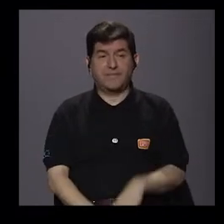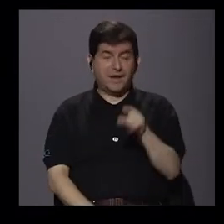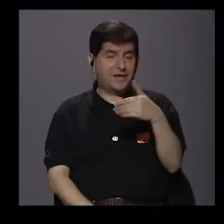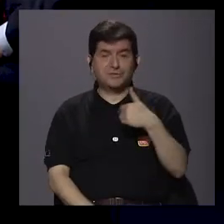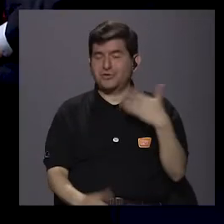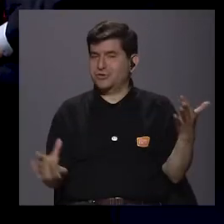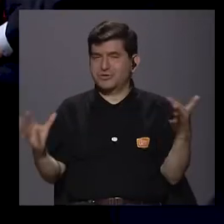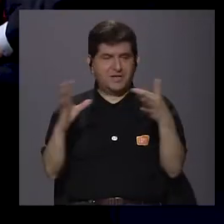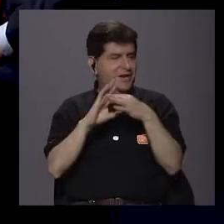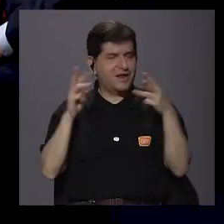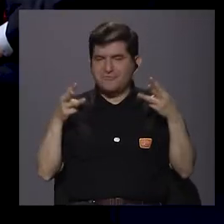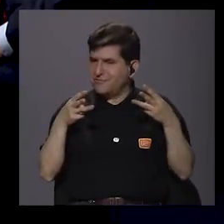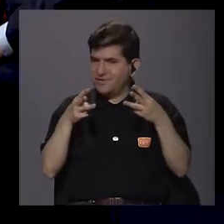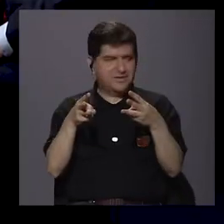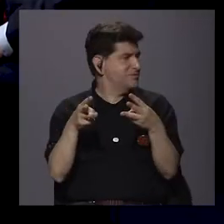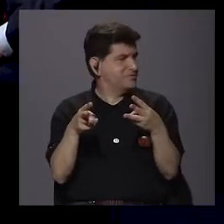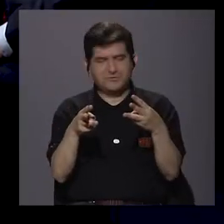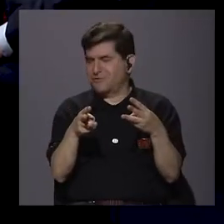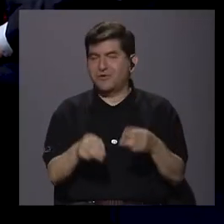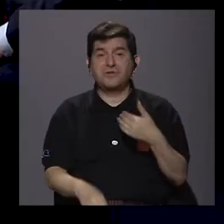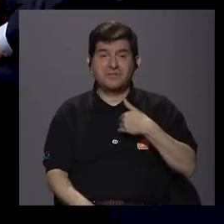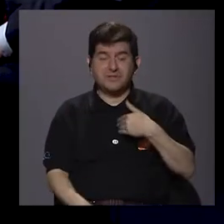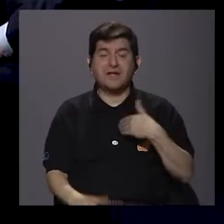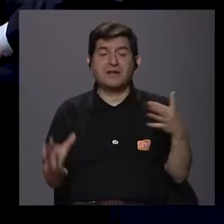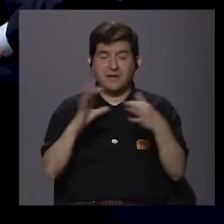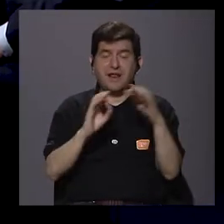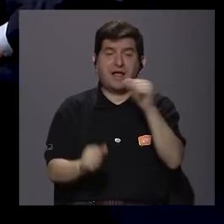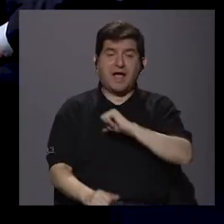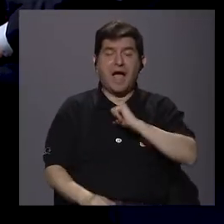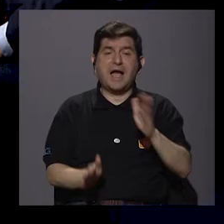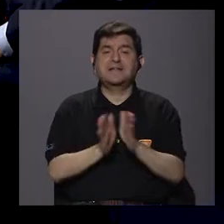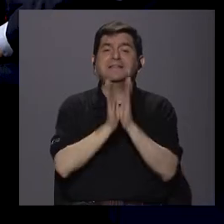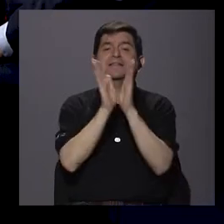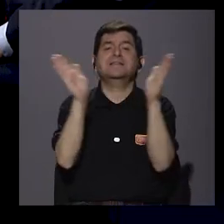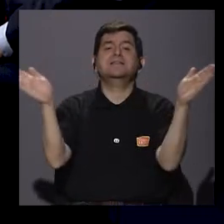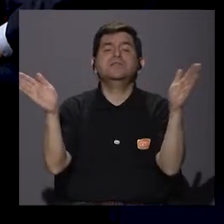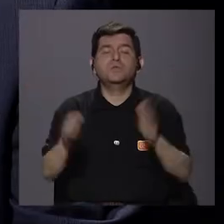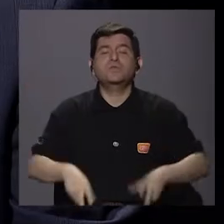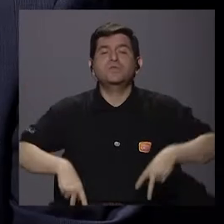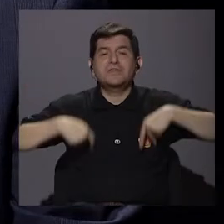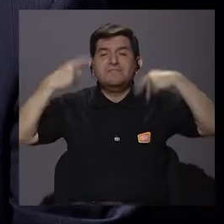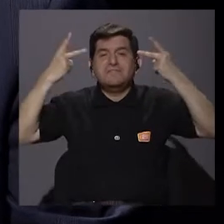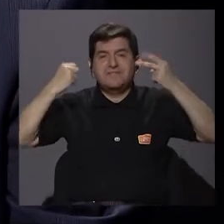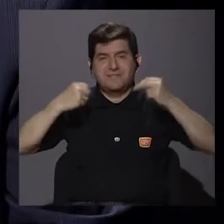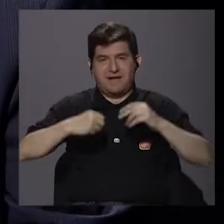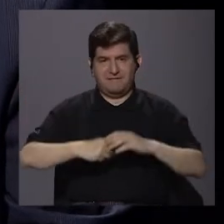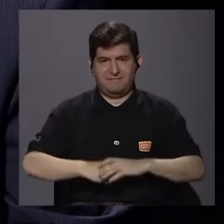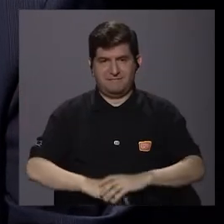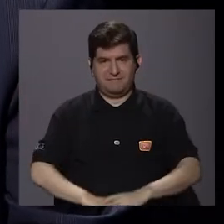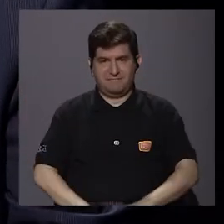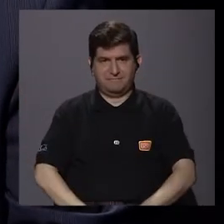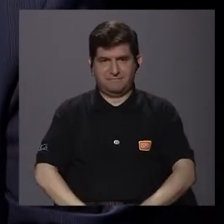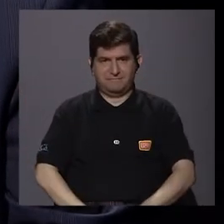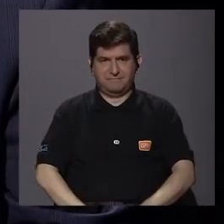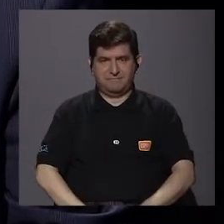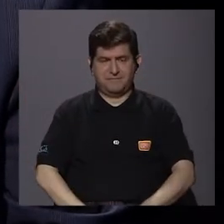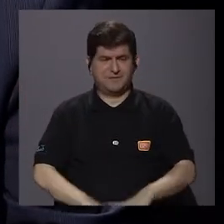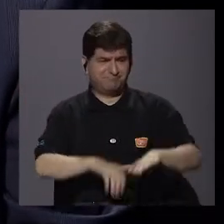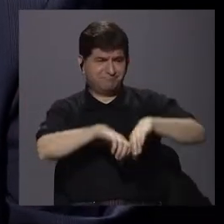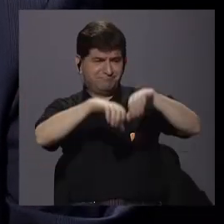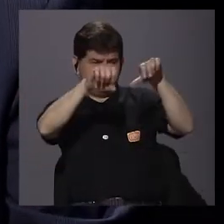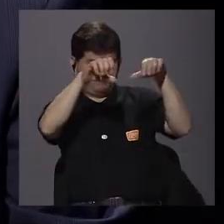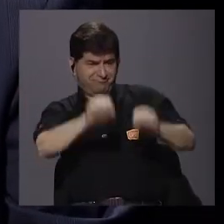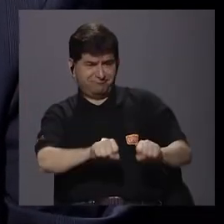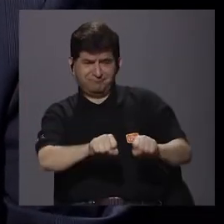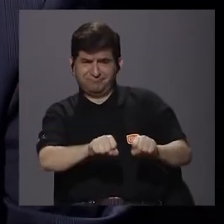bueno eso no tiene que ver con la metodología sino que tiene que ver con la actitud general en la vida un